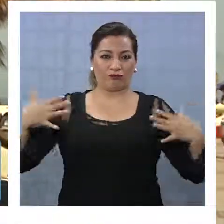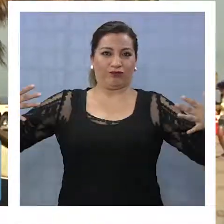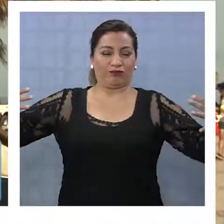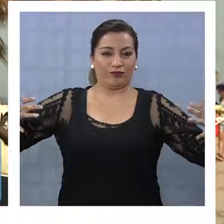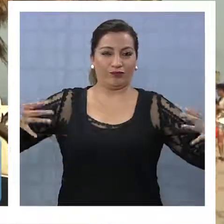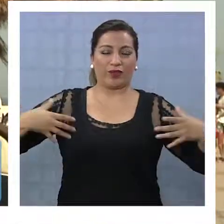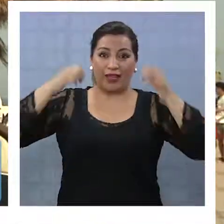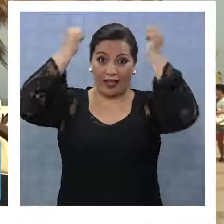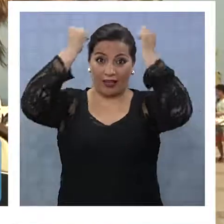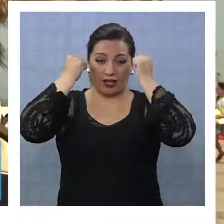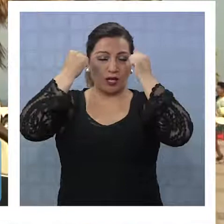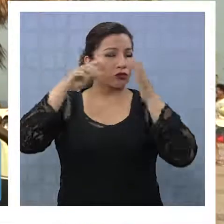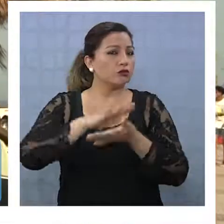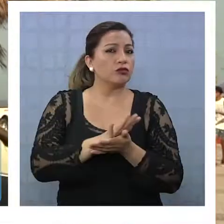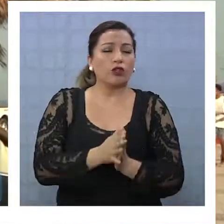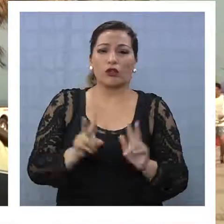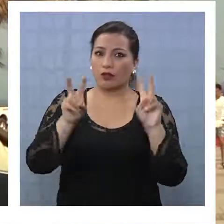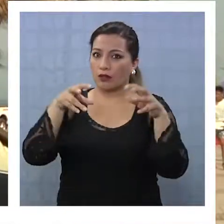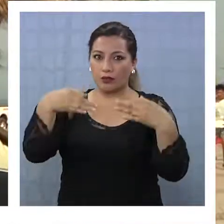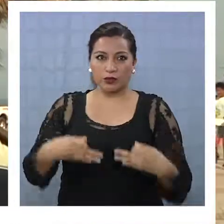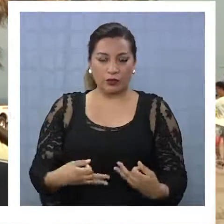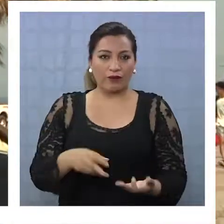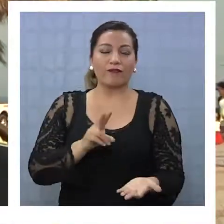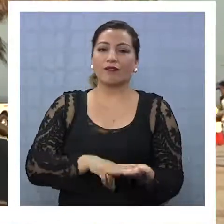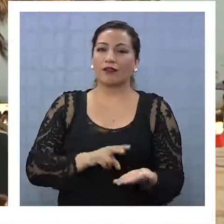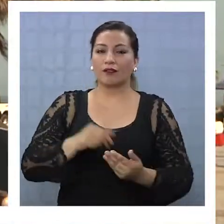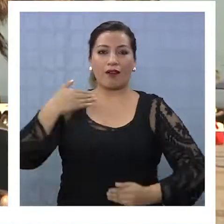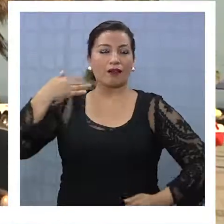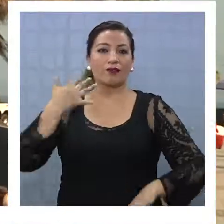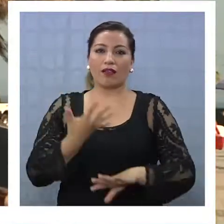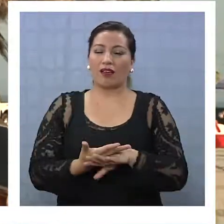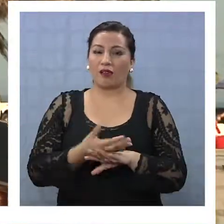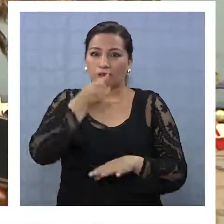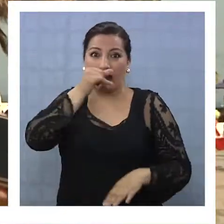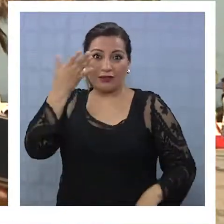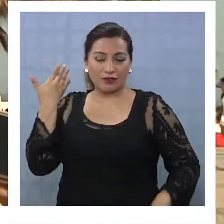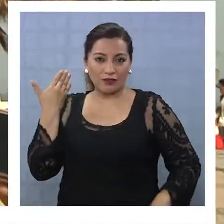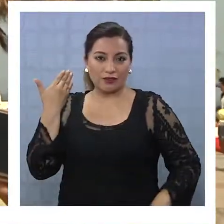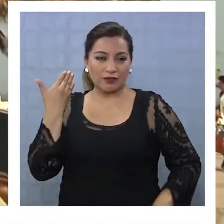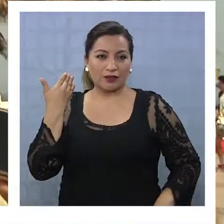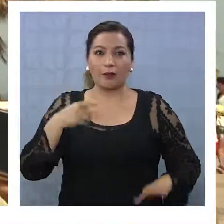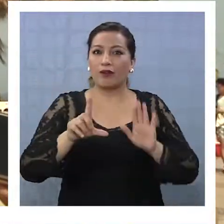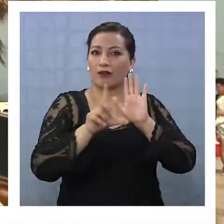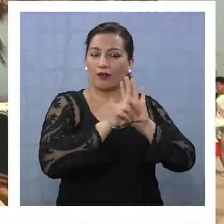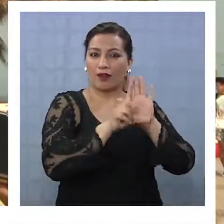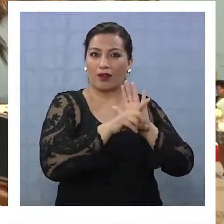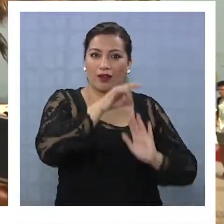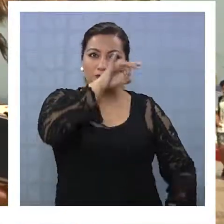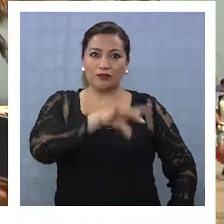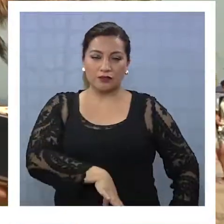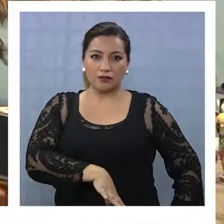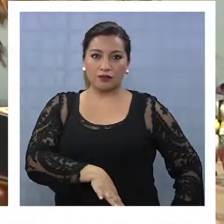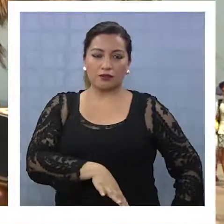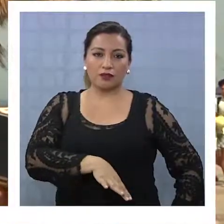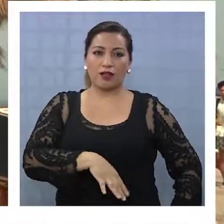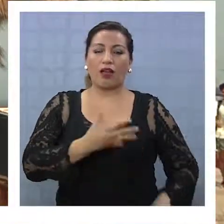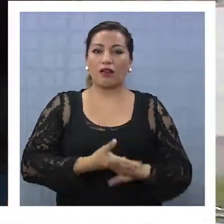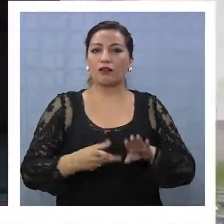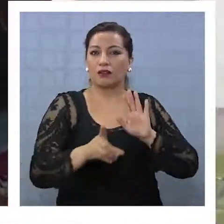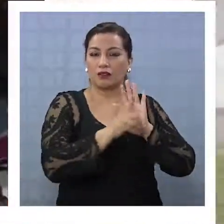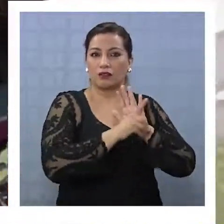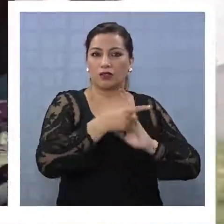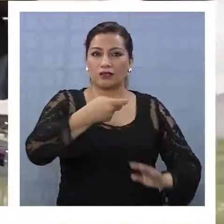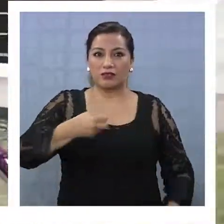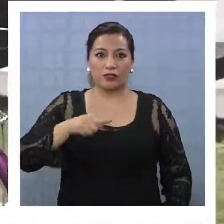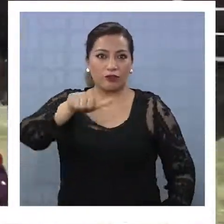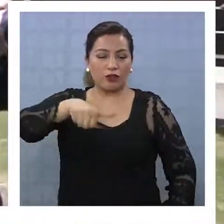reflectante, el casco protector, que son todas medidas de seguridad que, si bien es cierto, estaban desde mucho tiempo en la legislatura chilena, porque estaban en